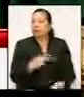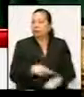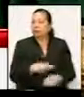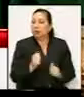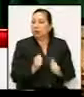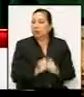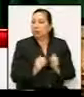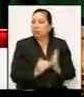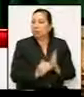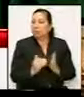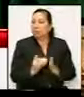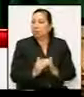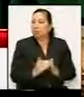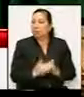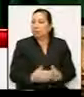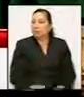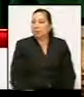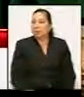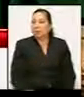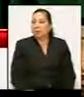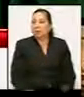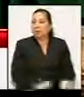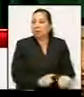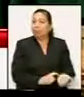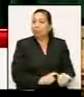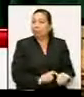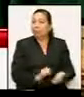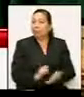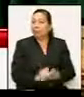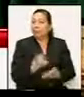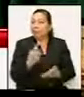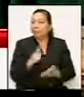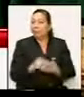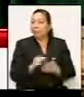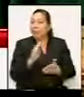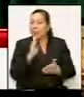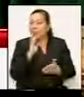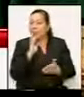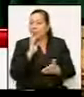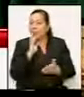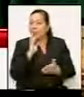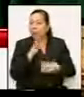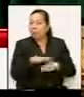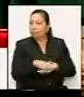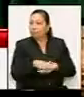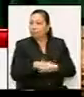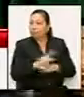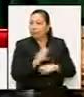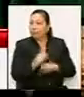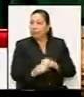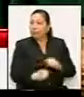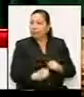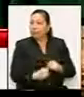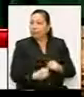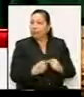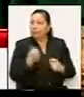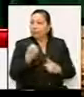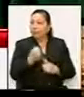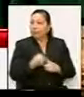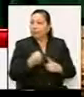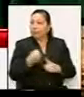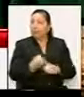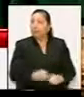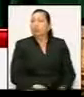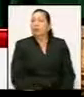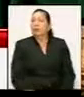con mayor índice de anemia en el país, para hablar del plan multisectorial de lucha contra la